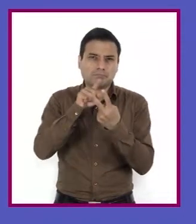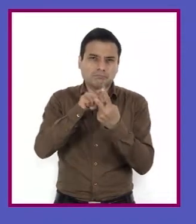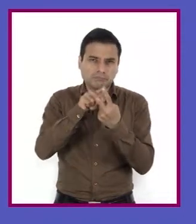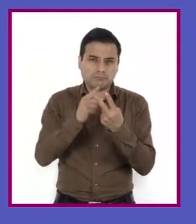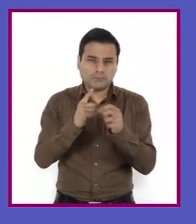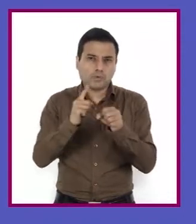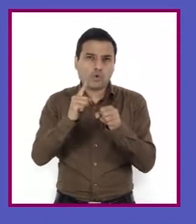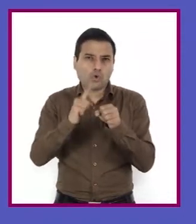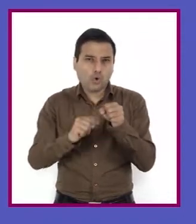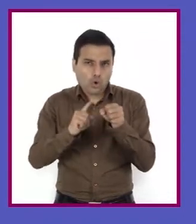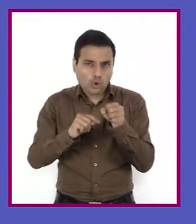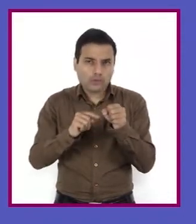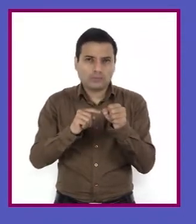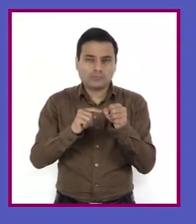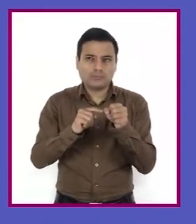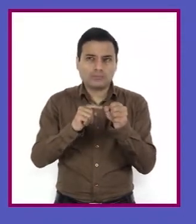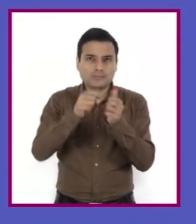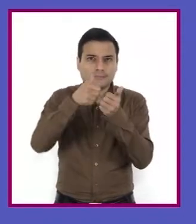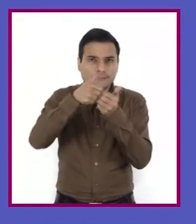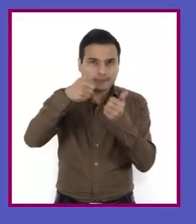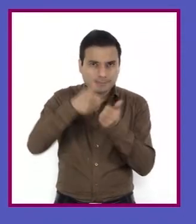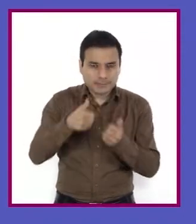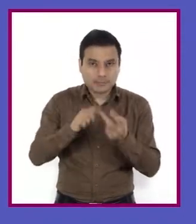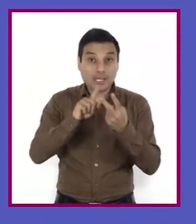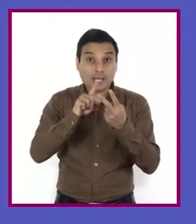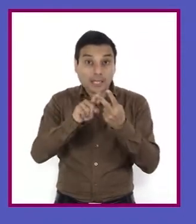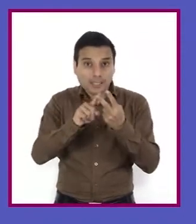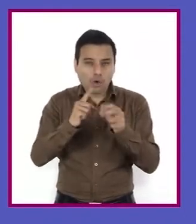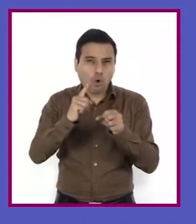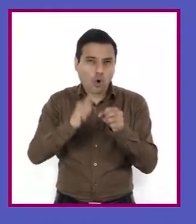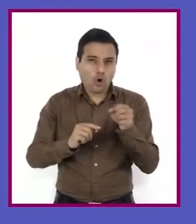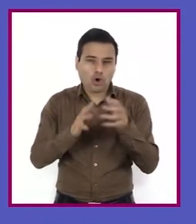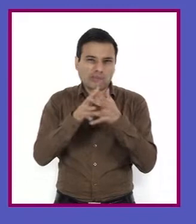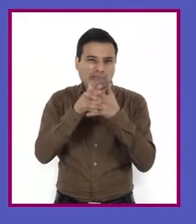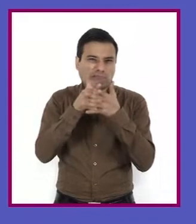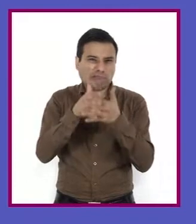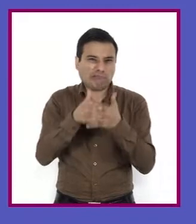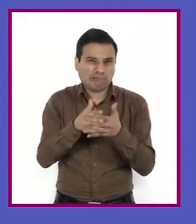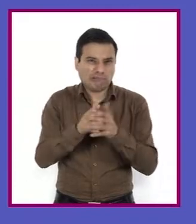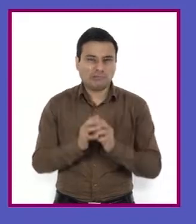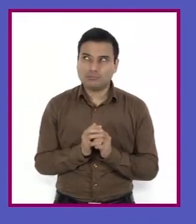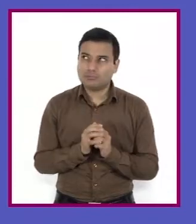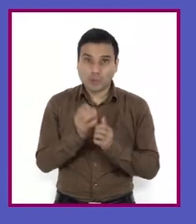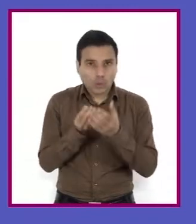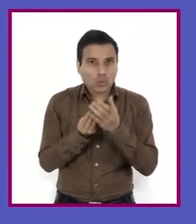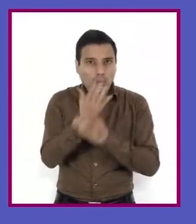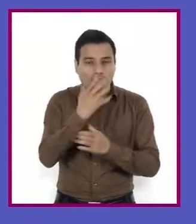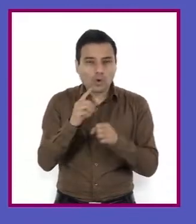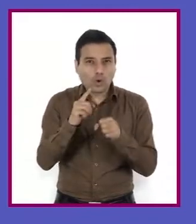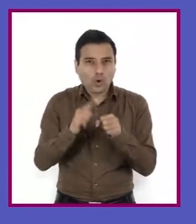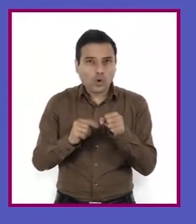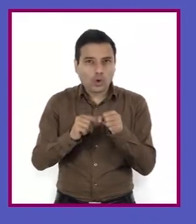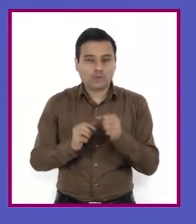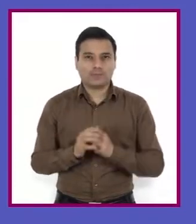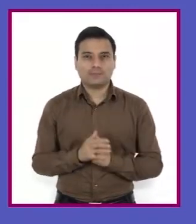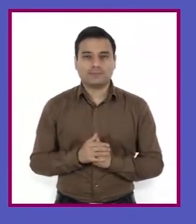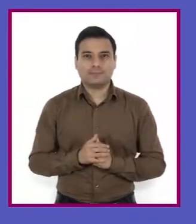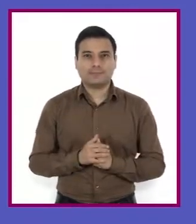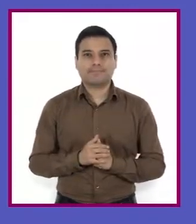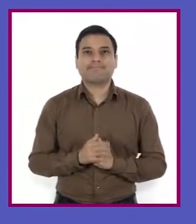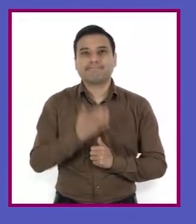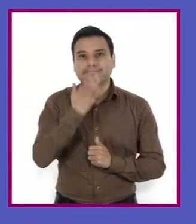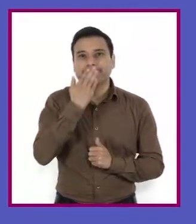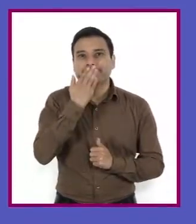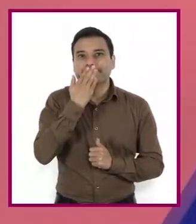separados y en el otro los colores están unidos de forma que combinados crean otros colores. ¿No es así, profesor?